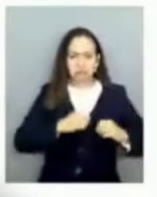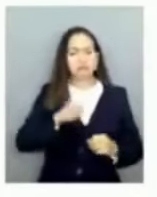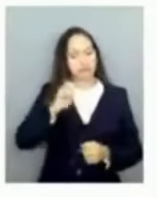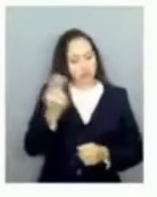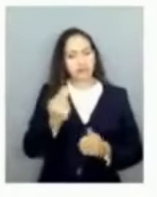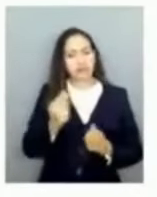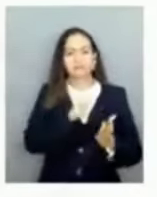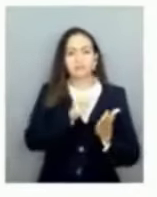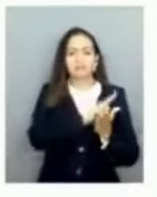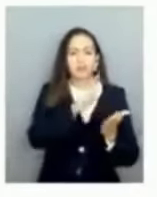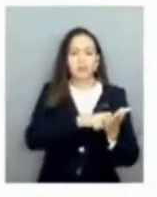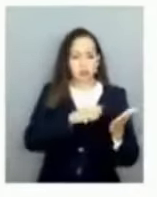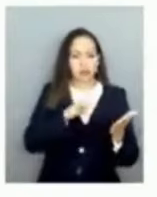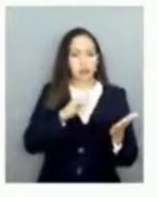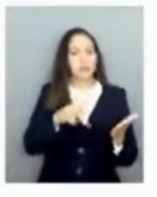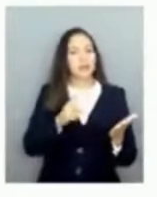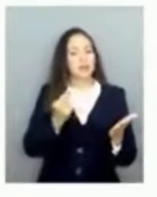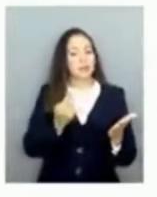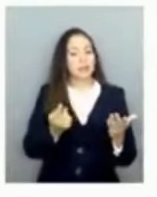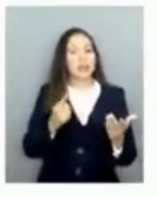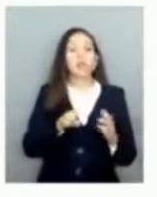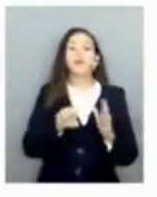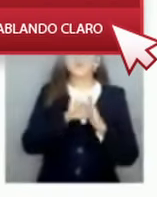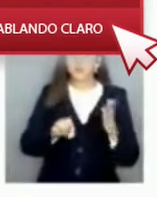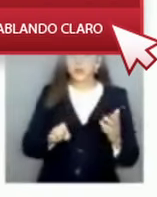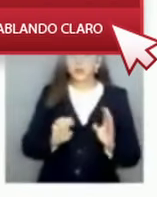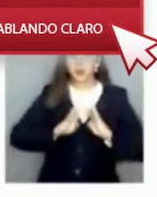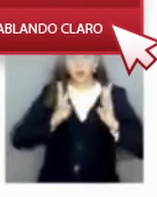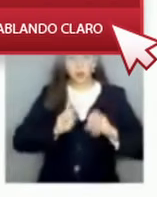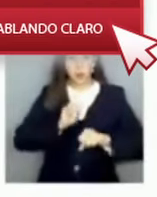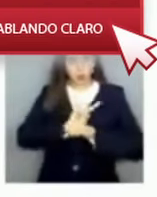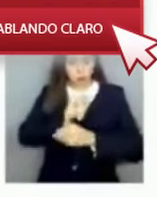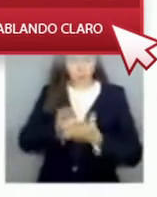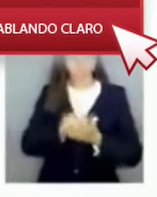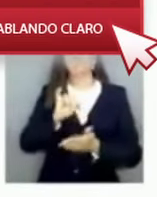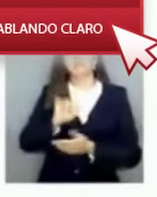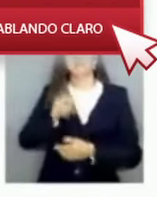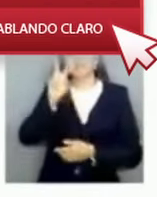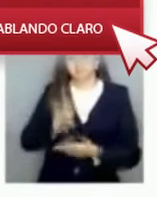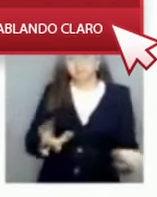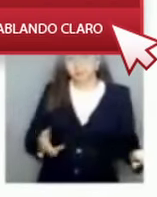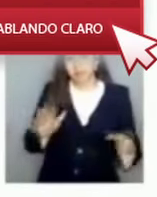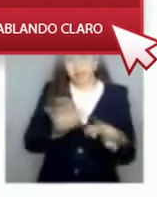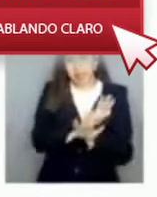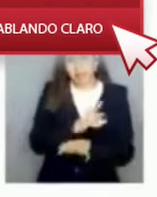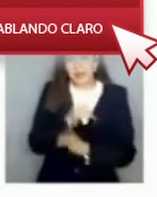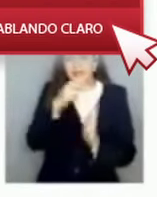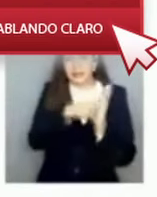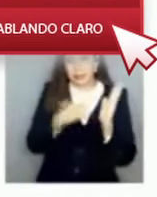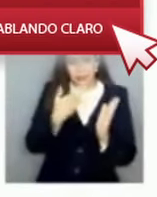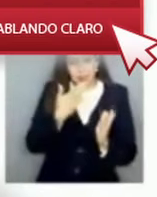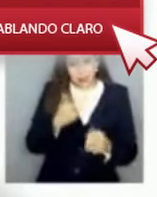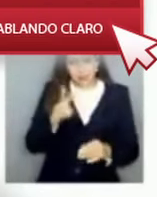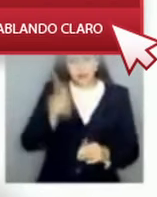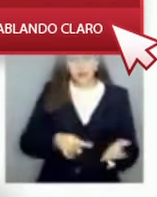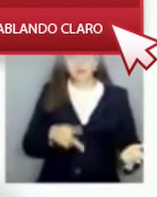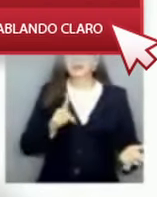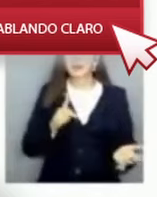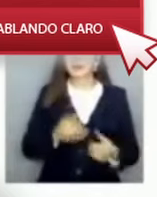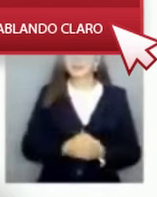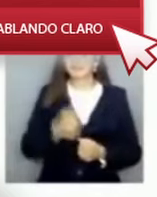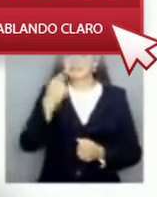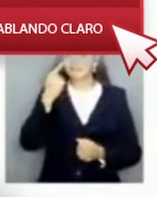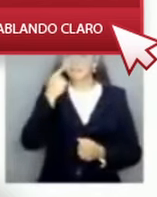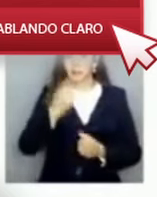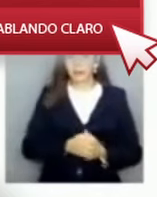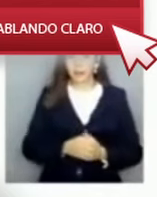incluir cambios en la judicatura Federal es cierto es perfectible pero no puedo dejar de señalar que para